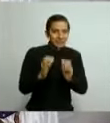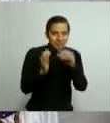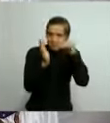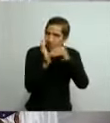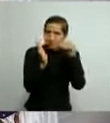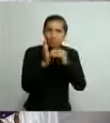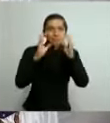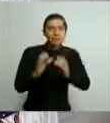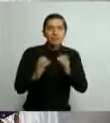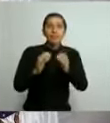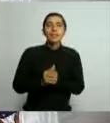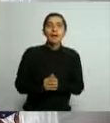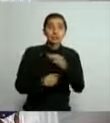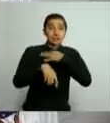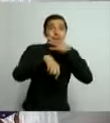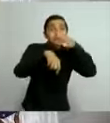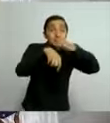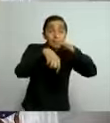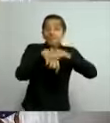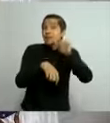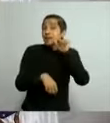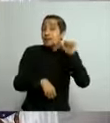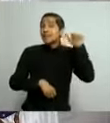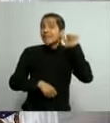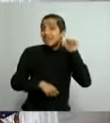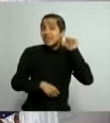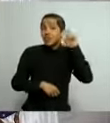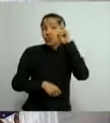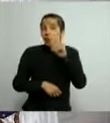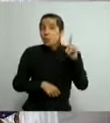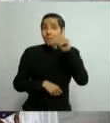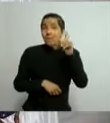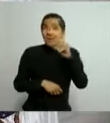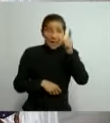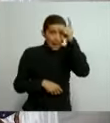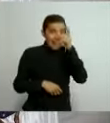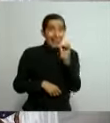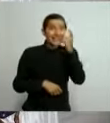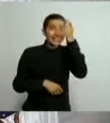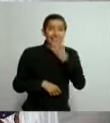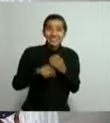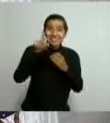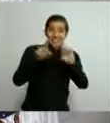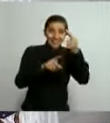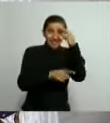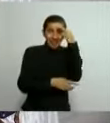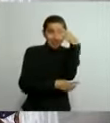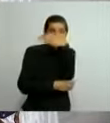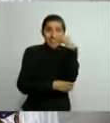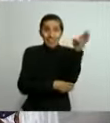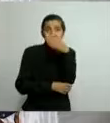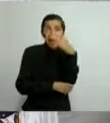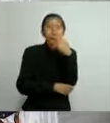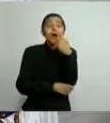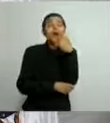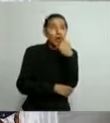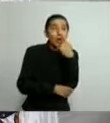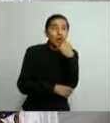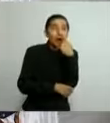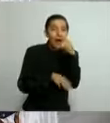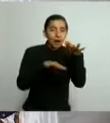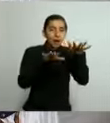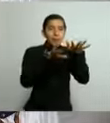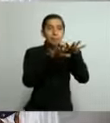informo que ayer domingo el municipio de Lázaro Cárdenas que tenía bandera roja pasó a bandera